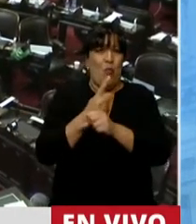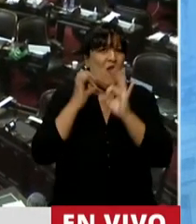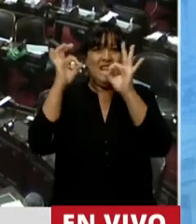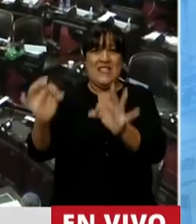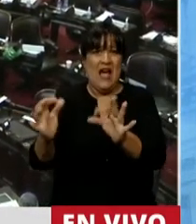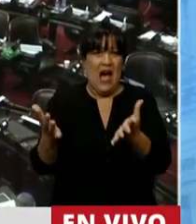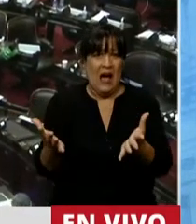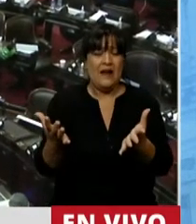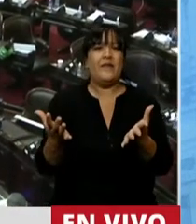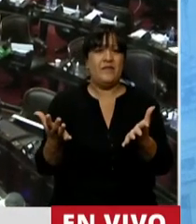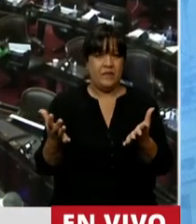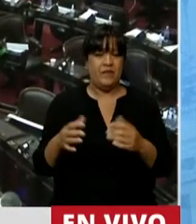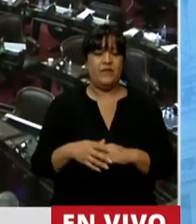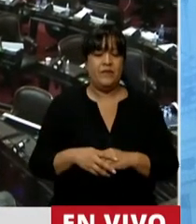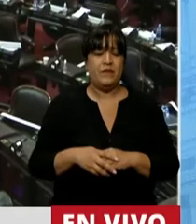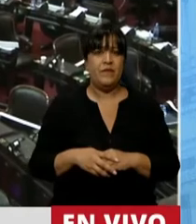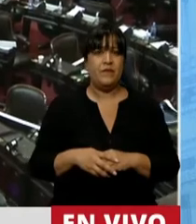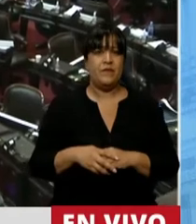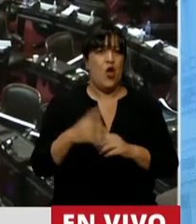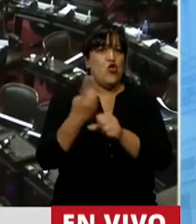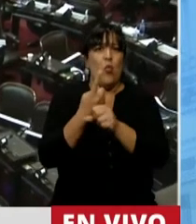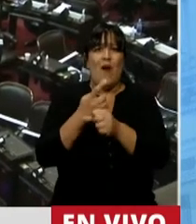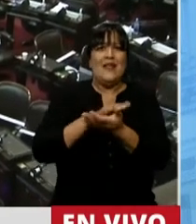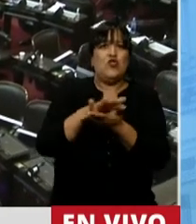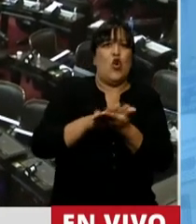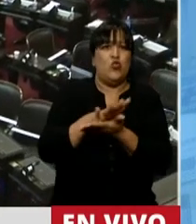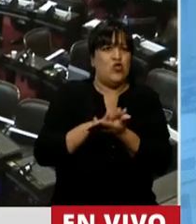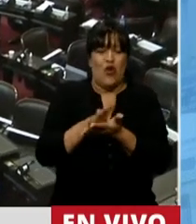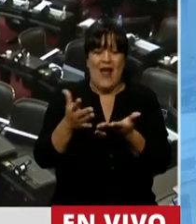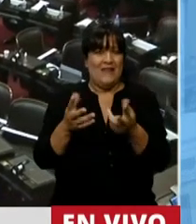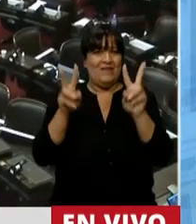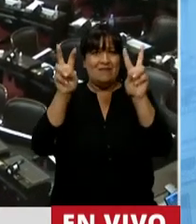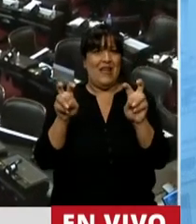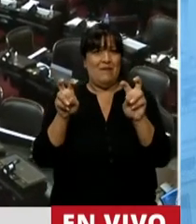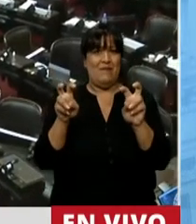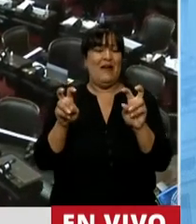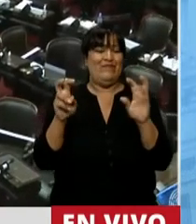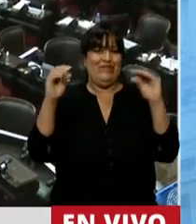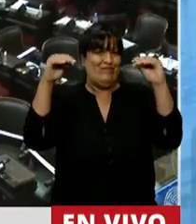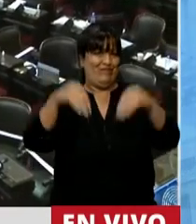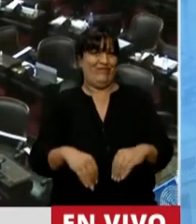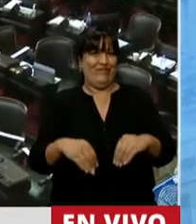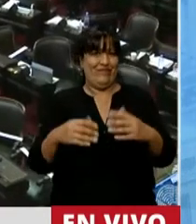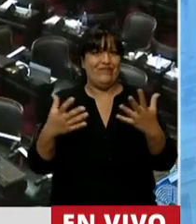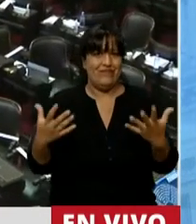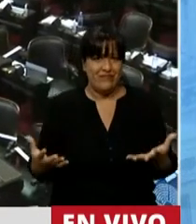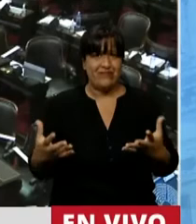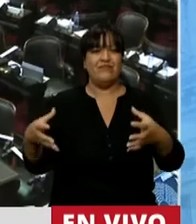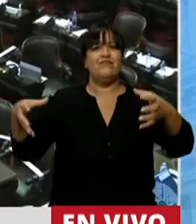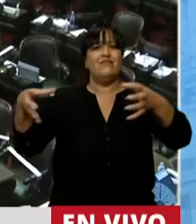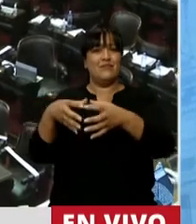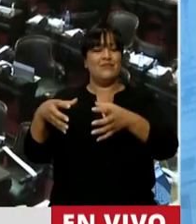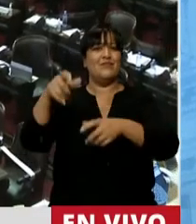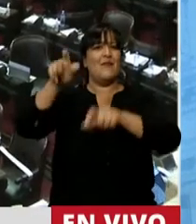una perspectiva de solución de esta cuestión tan grave que vive la clase pasiva